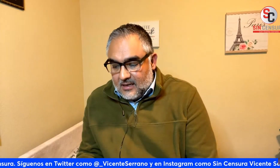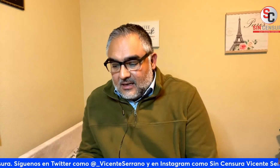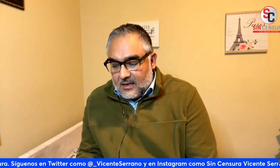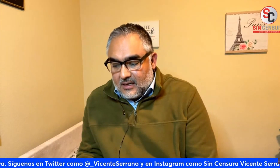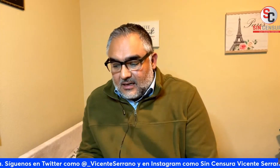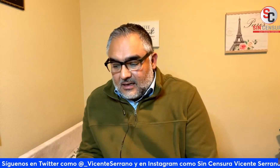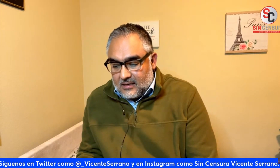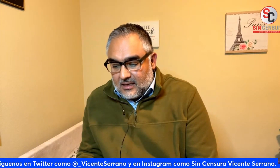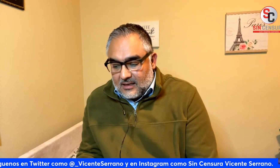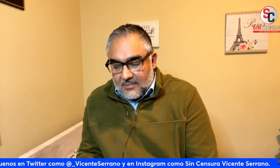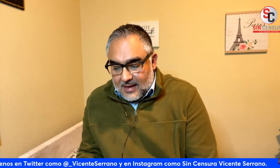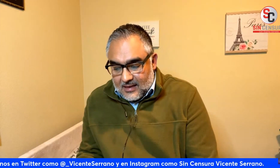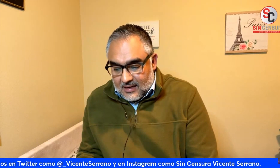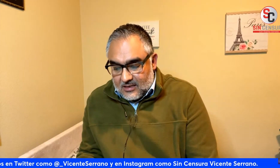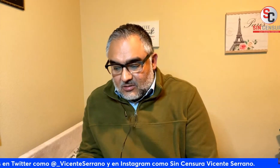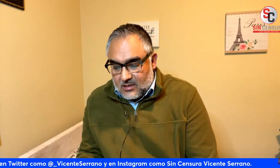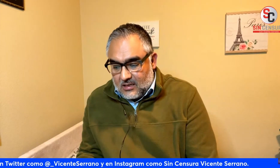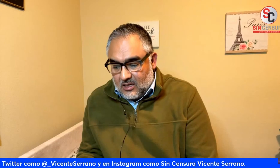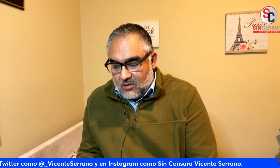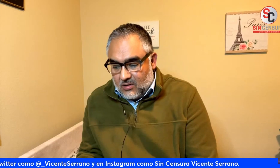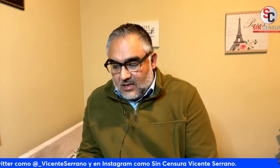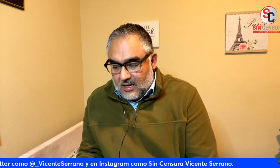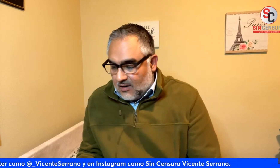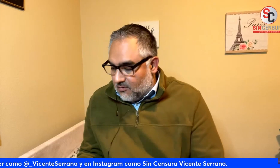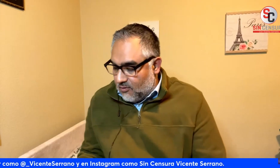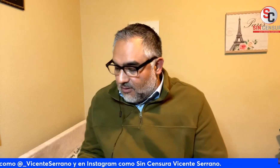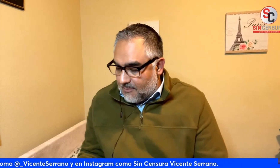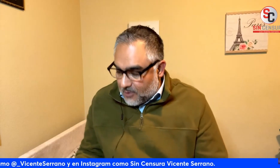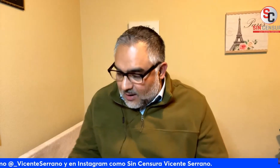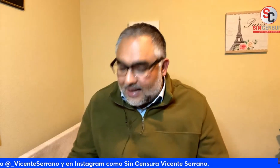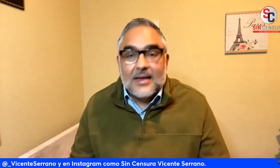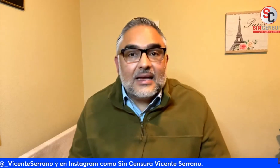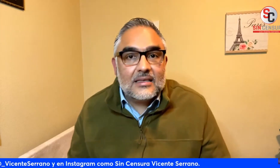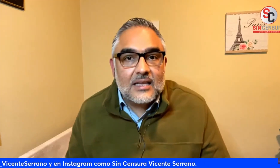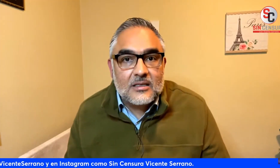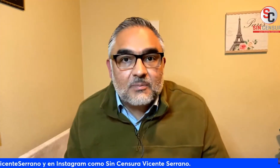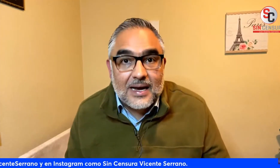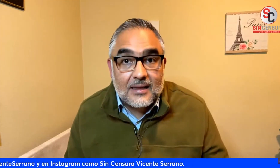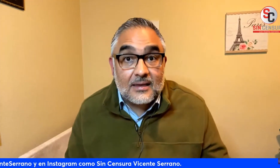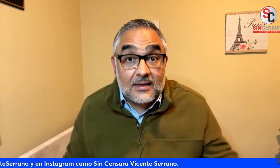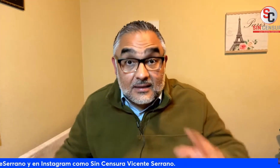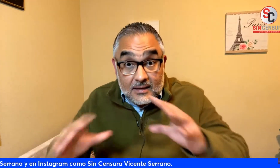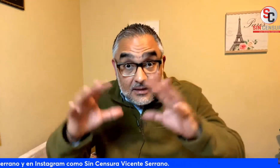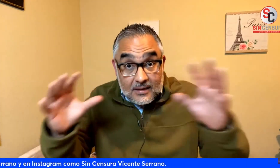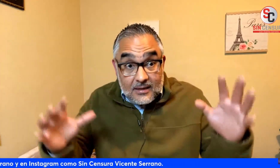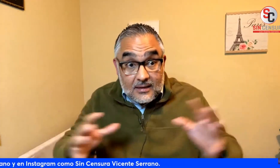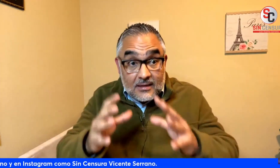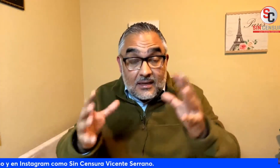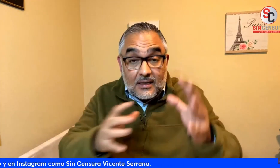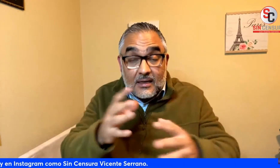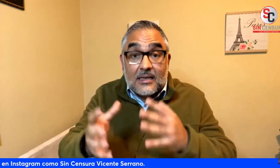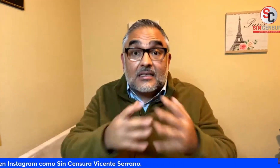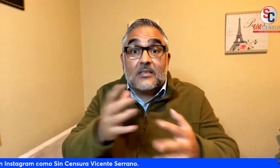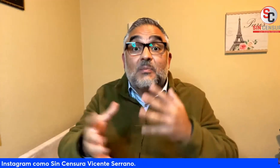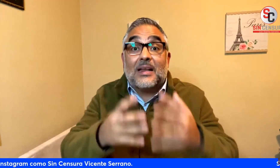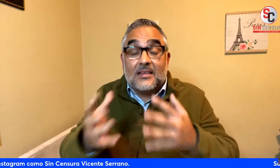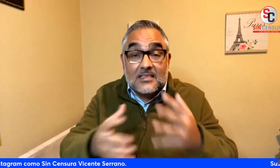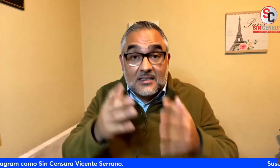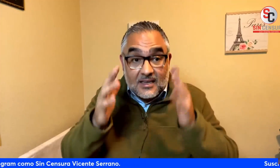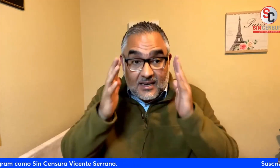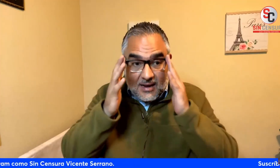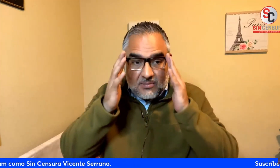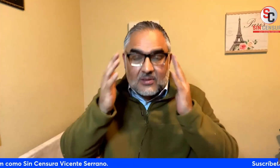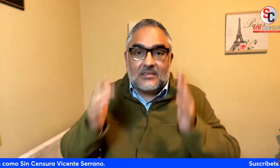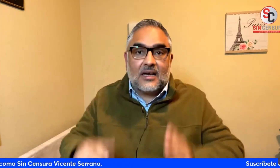presidente este tema de Ernesto Zedillo y el Fobaproa. Esta es parte de